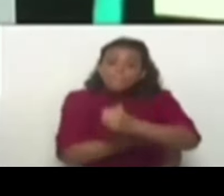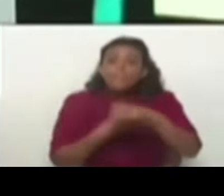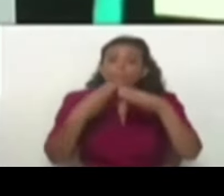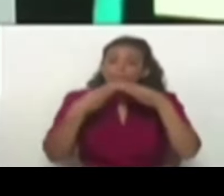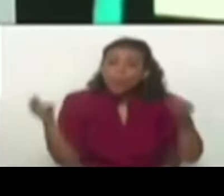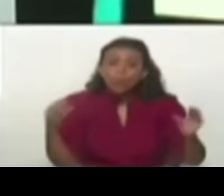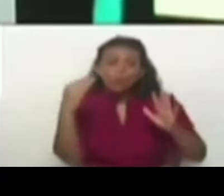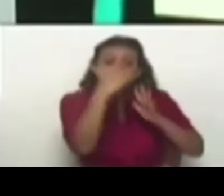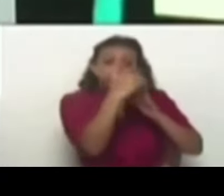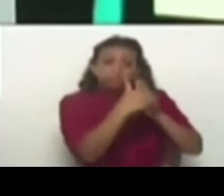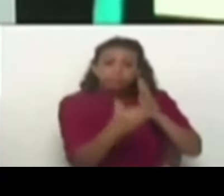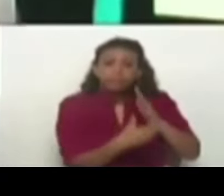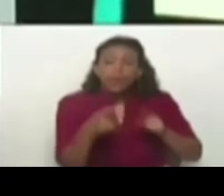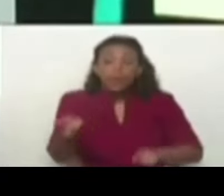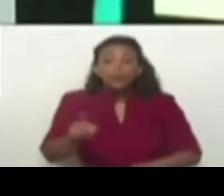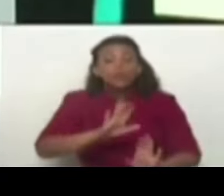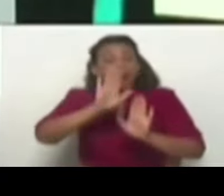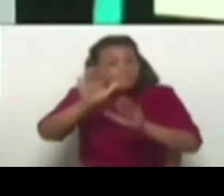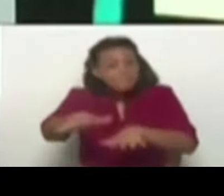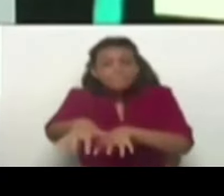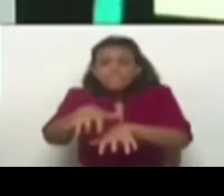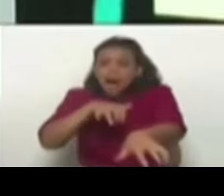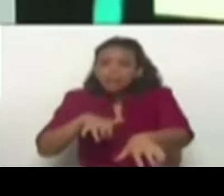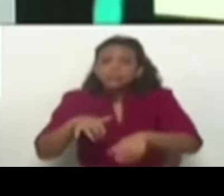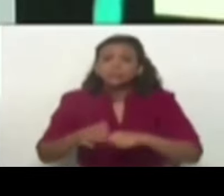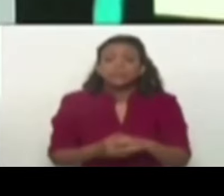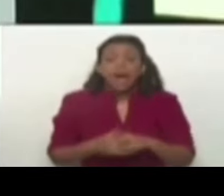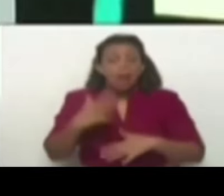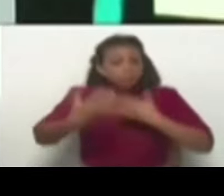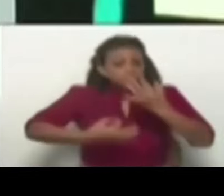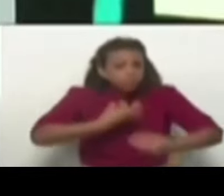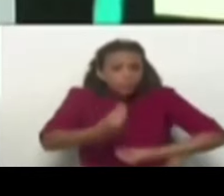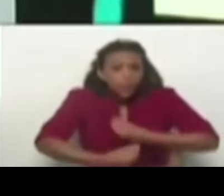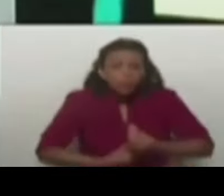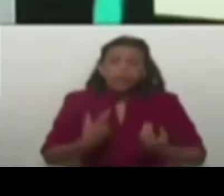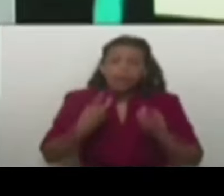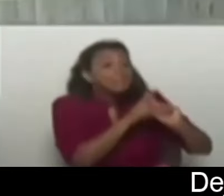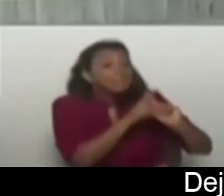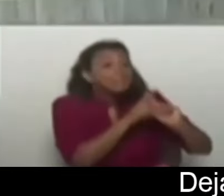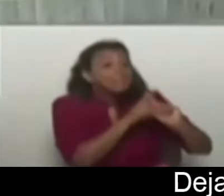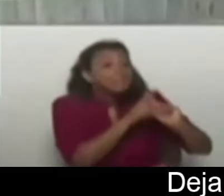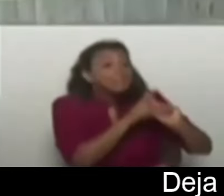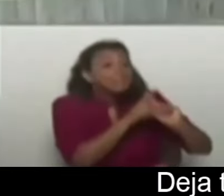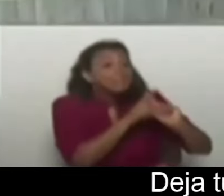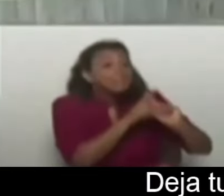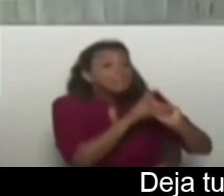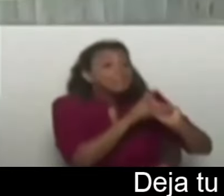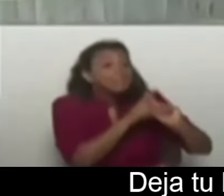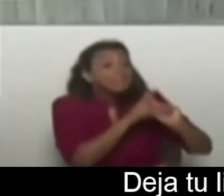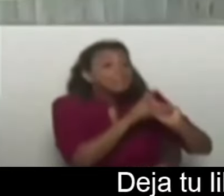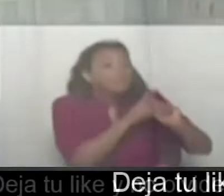ese inmenso apoyo que se tiene a la acción de los poderes públicos establecidos. Bueno, uno de